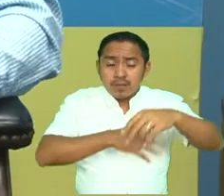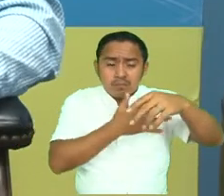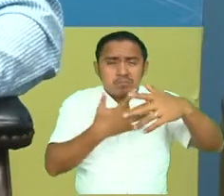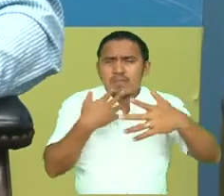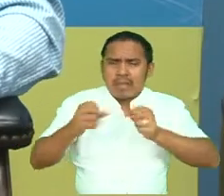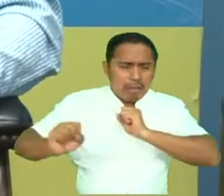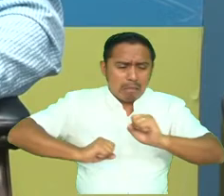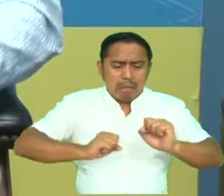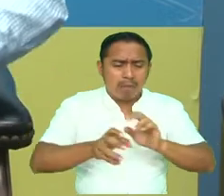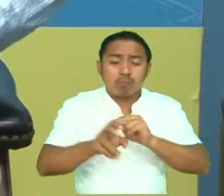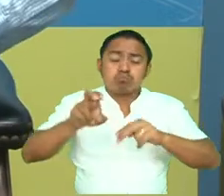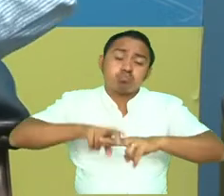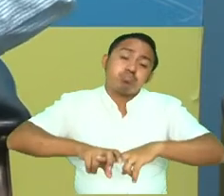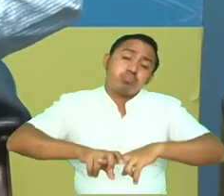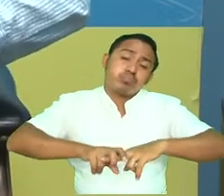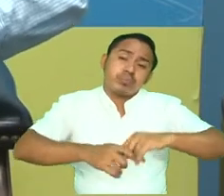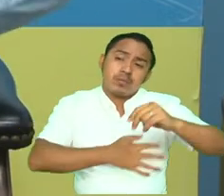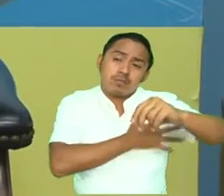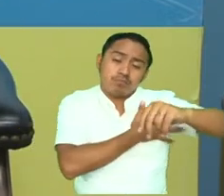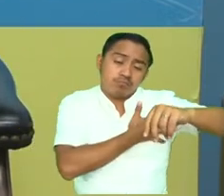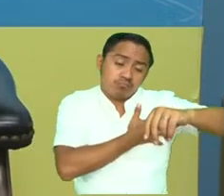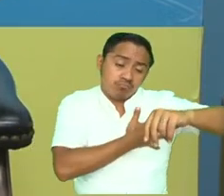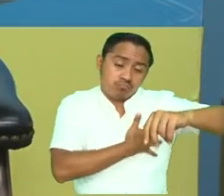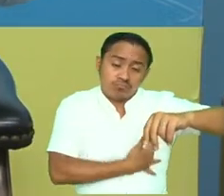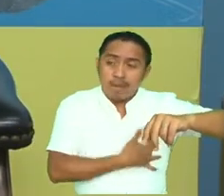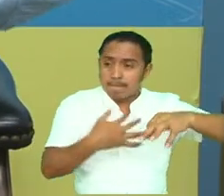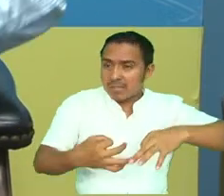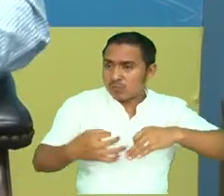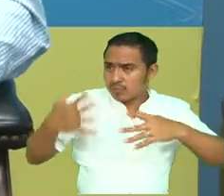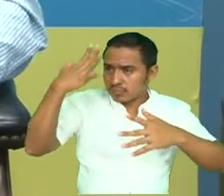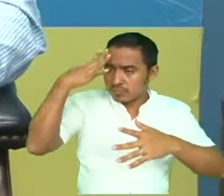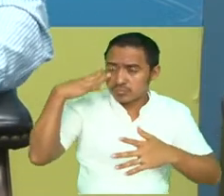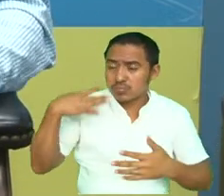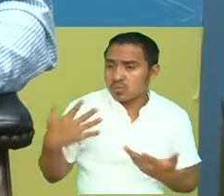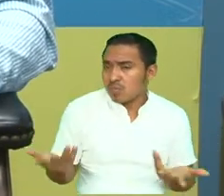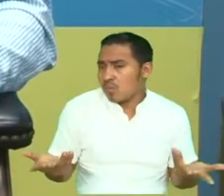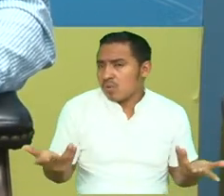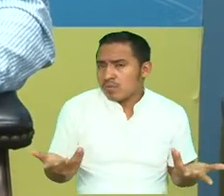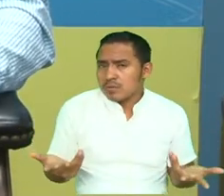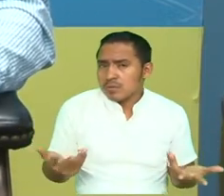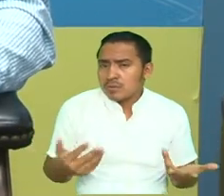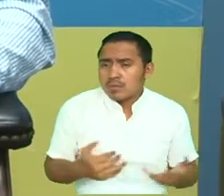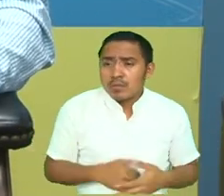ninguna actividad física, y ha manchado todo eso de sudor, toda esa parte